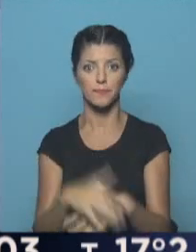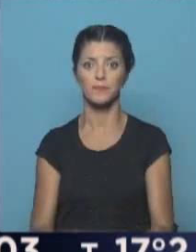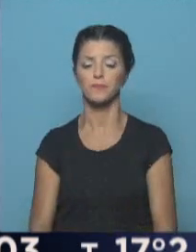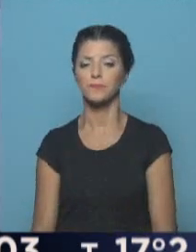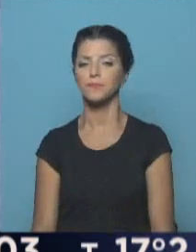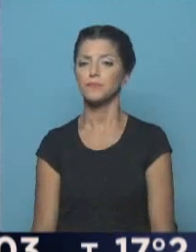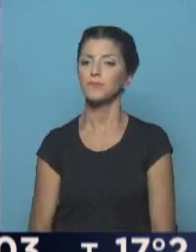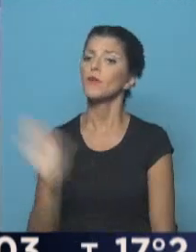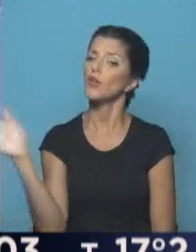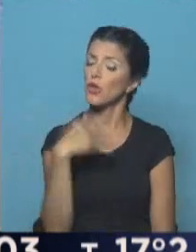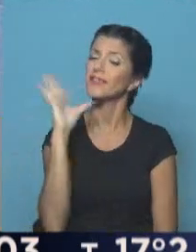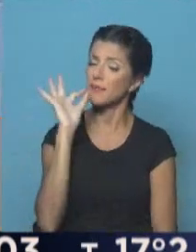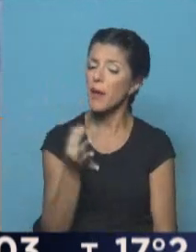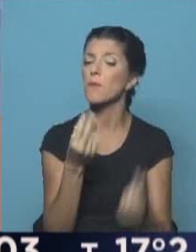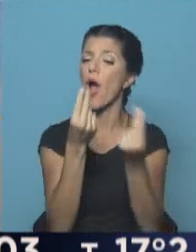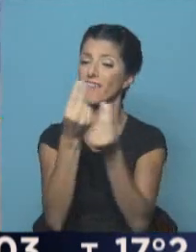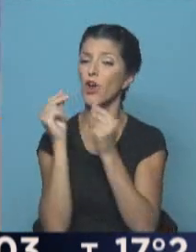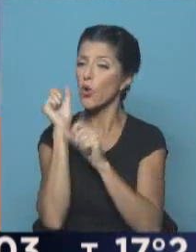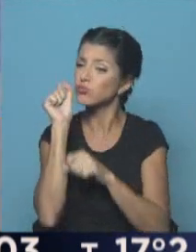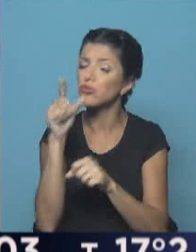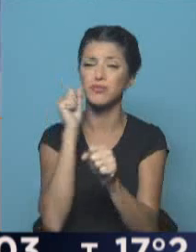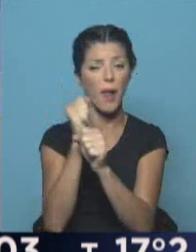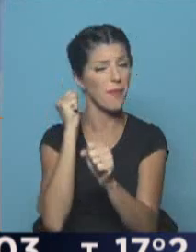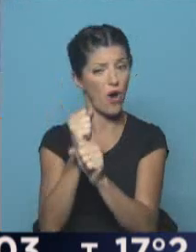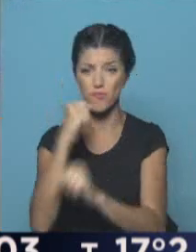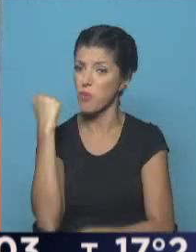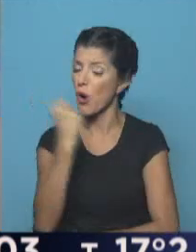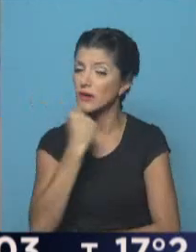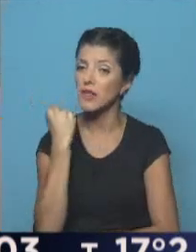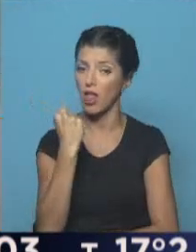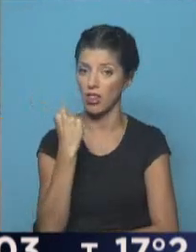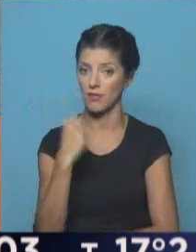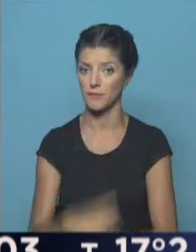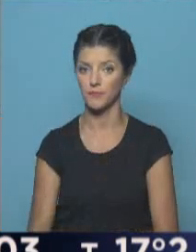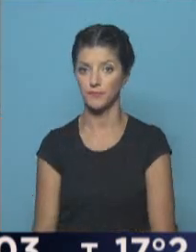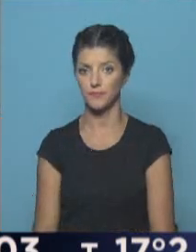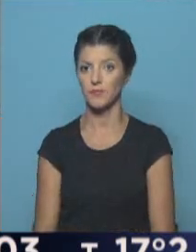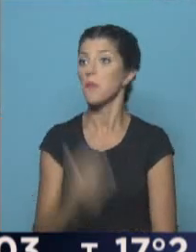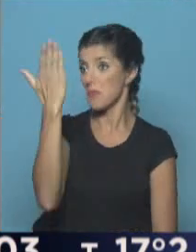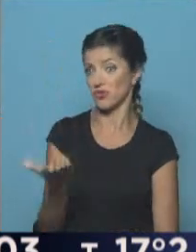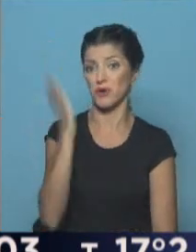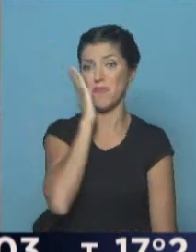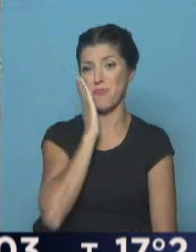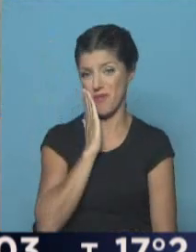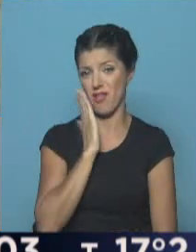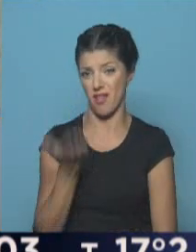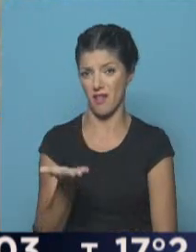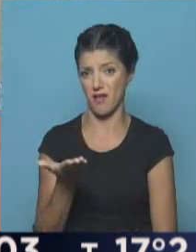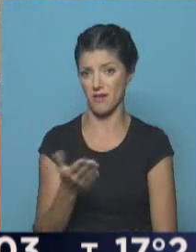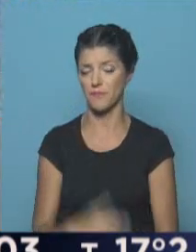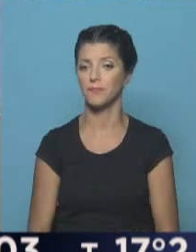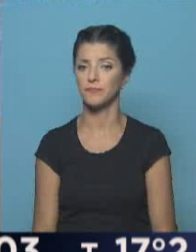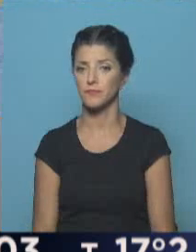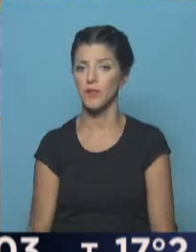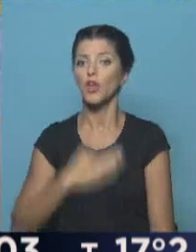sabido valorar y saben valorar muchísimo todo tu trabajo. Lo buena persona que sos. Me encanta desde